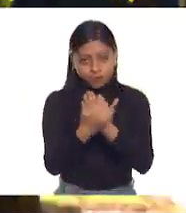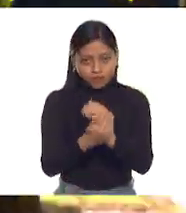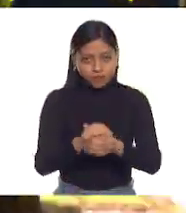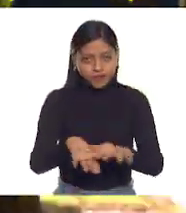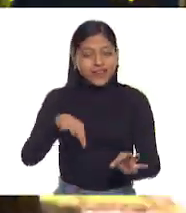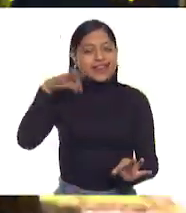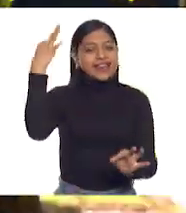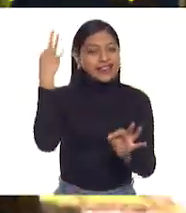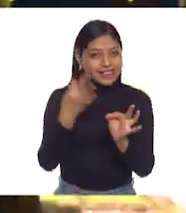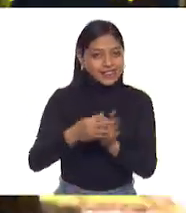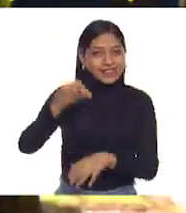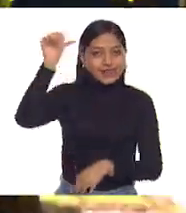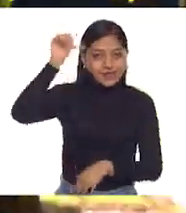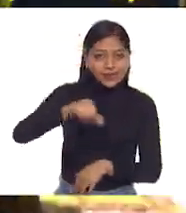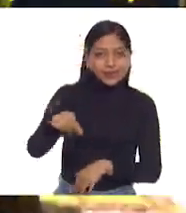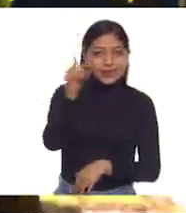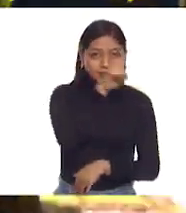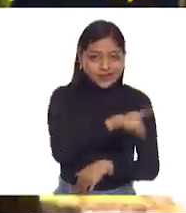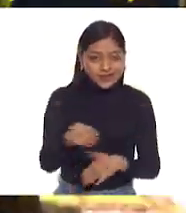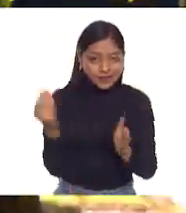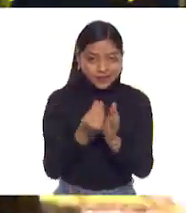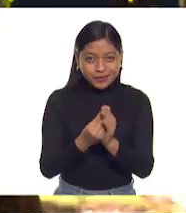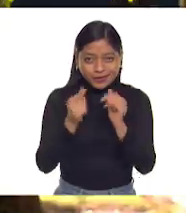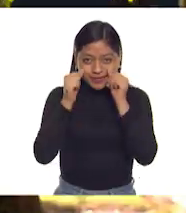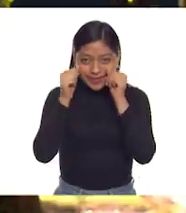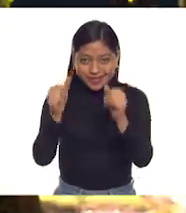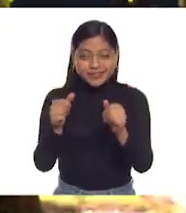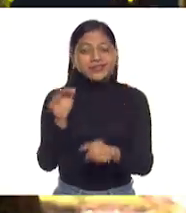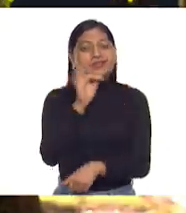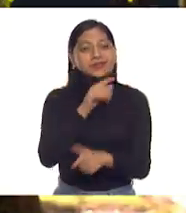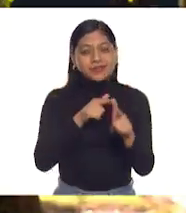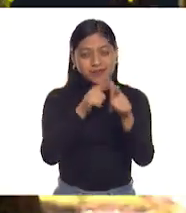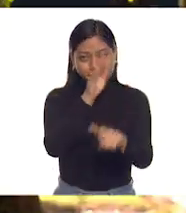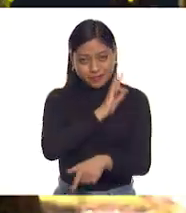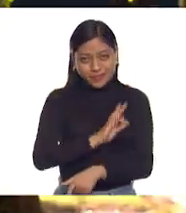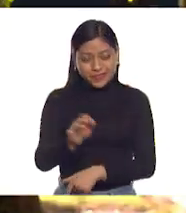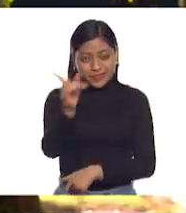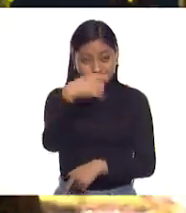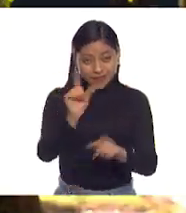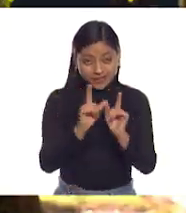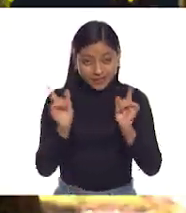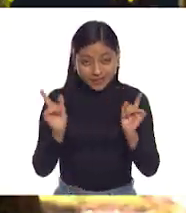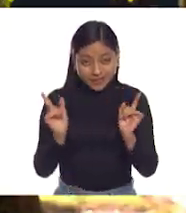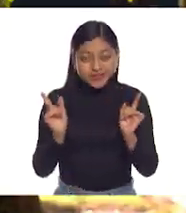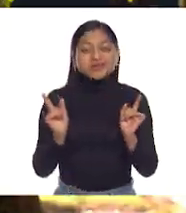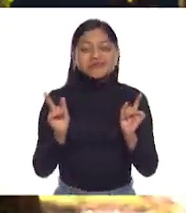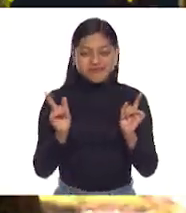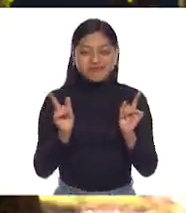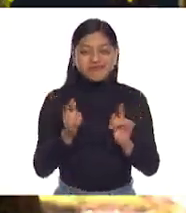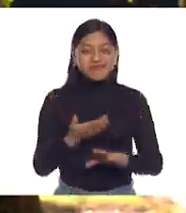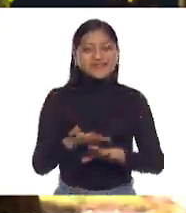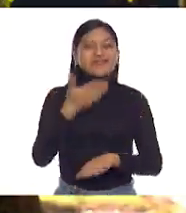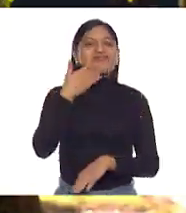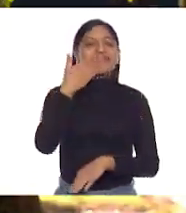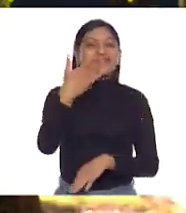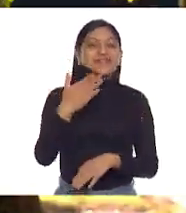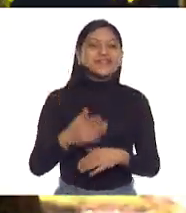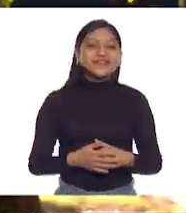es momento de seguir con el programa de hoy. ¿Listas? ¿Listos?